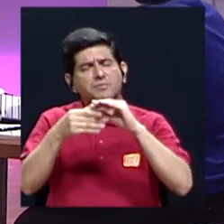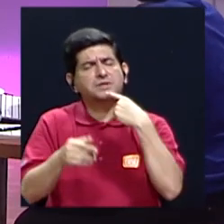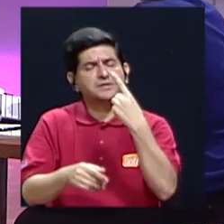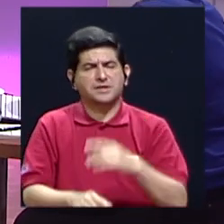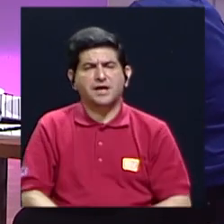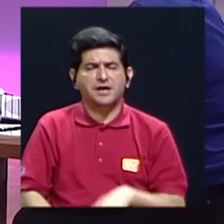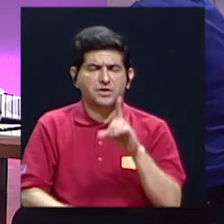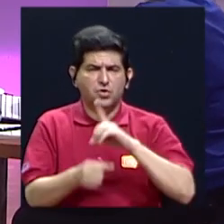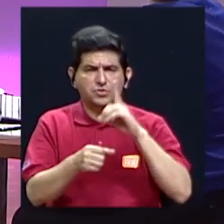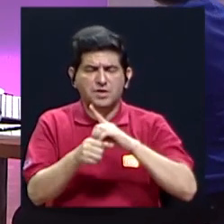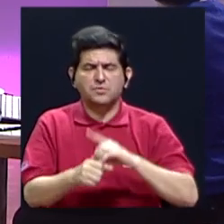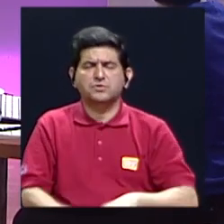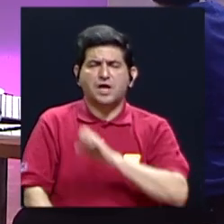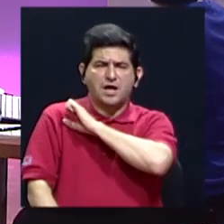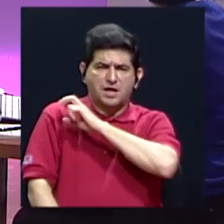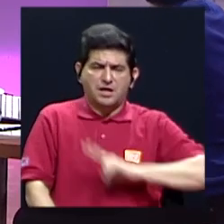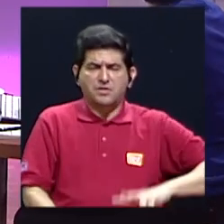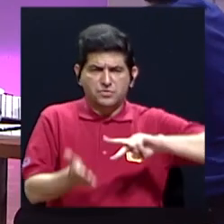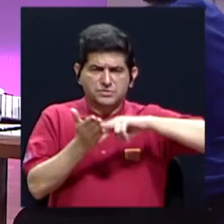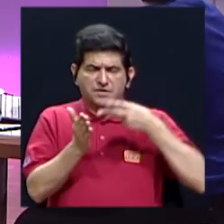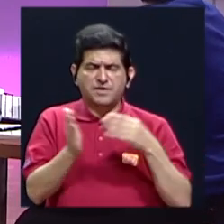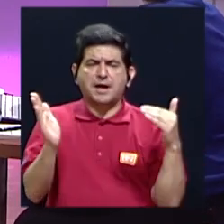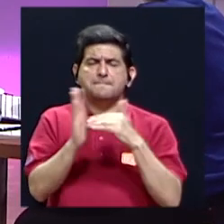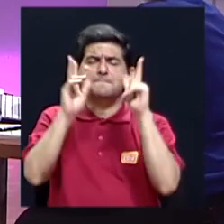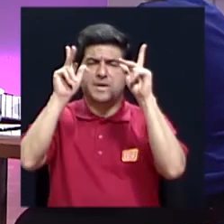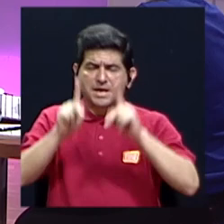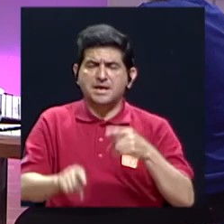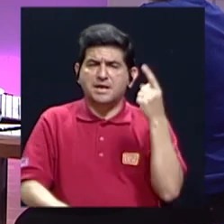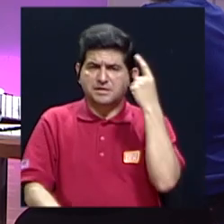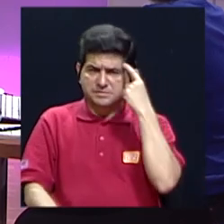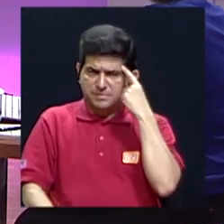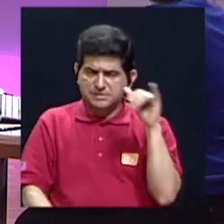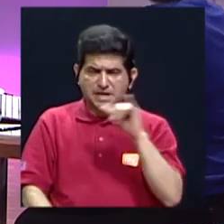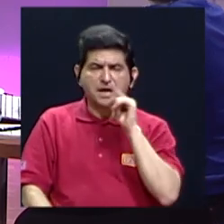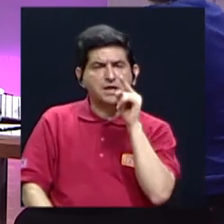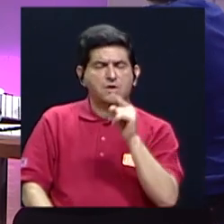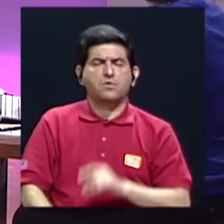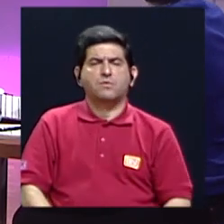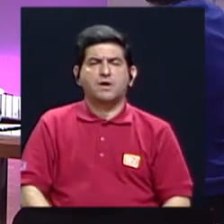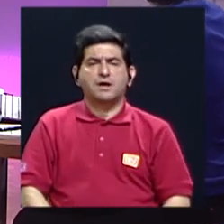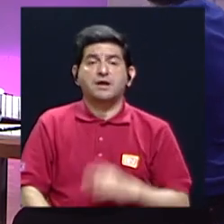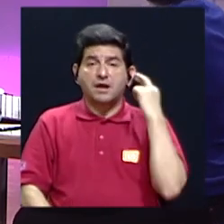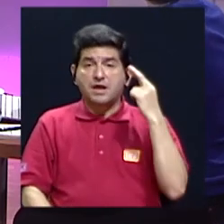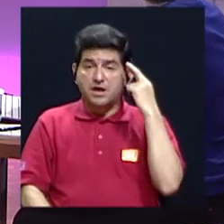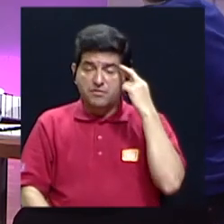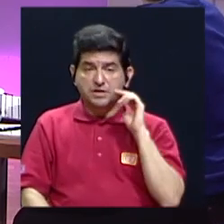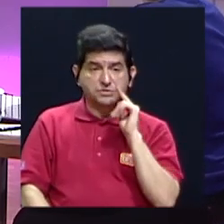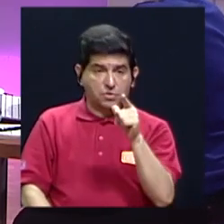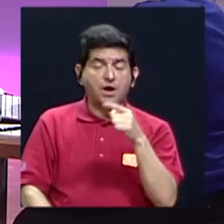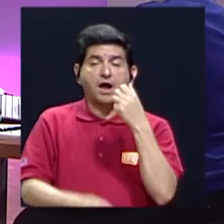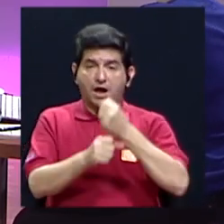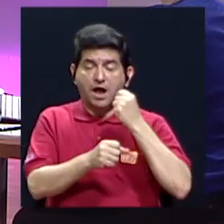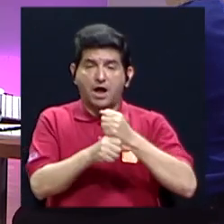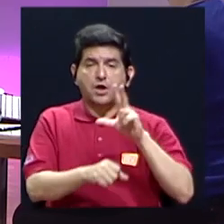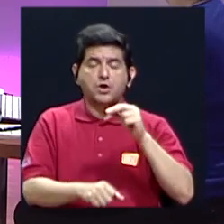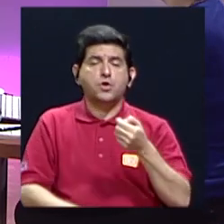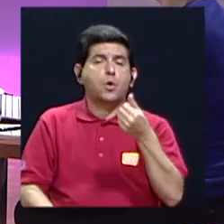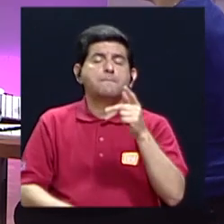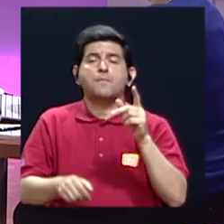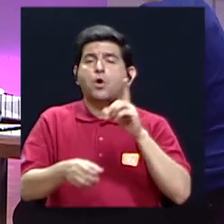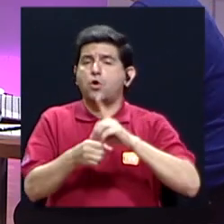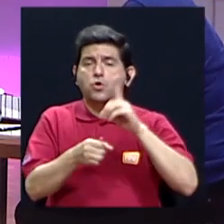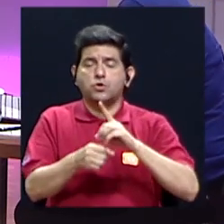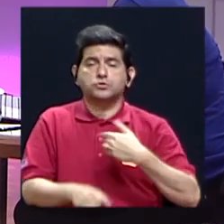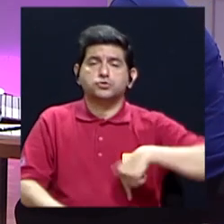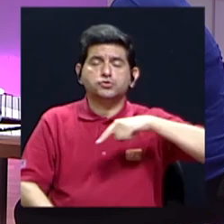que dice, estos diputados evangélicos representan a miles de personas que pensamos con ellos, como ellos, y por esto los pusimos ahí. No son unos pocos